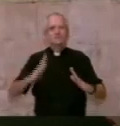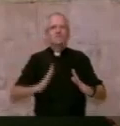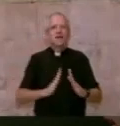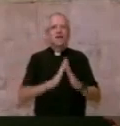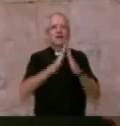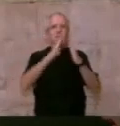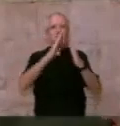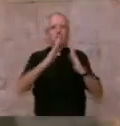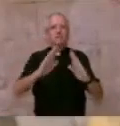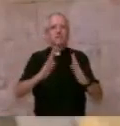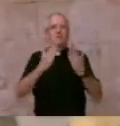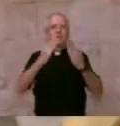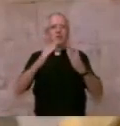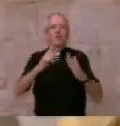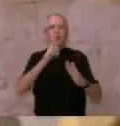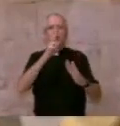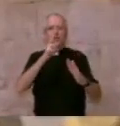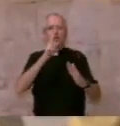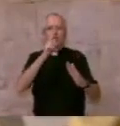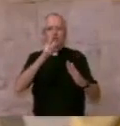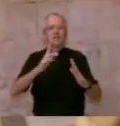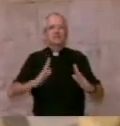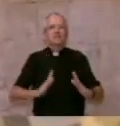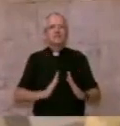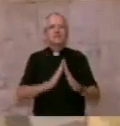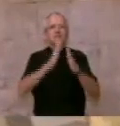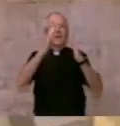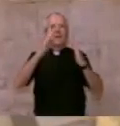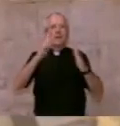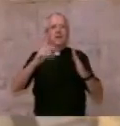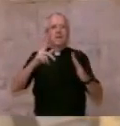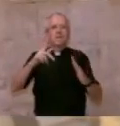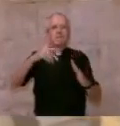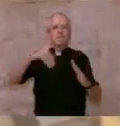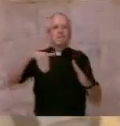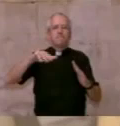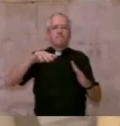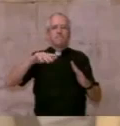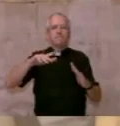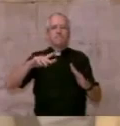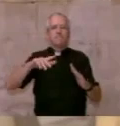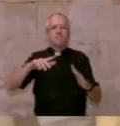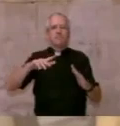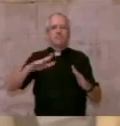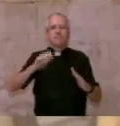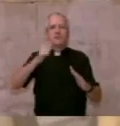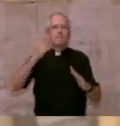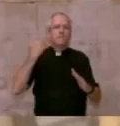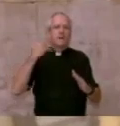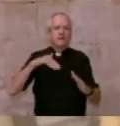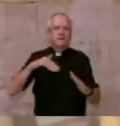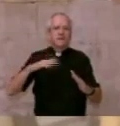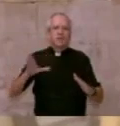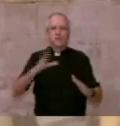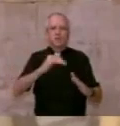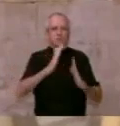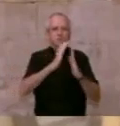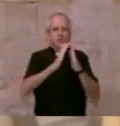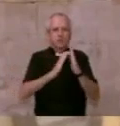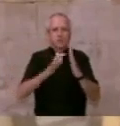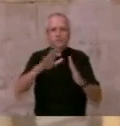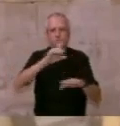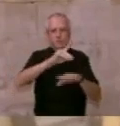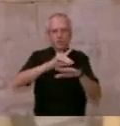amb Sant Salvador d'Horta, amb Sant Pere, Sant Pere Sants Màrtir, con los beatos de nuestro obispado